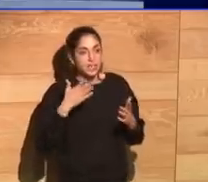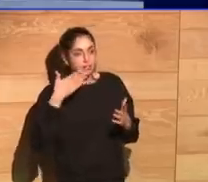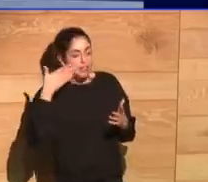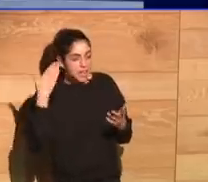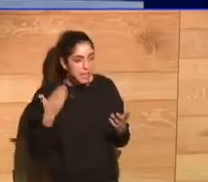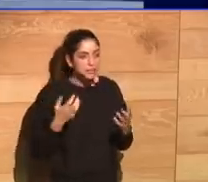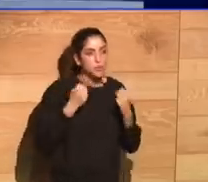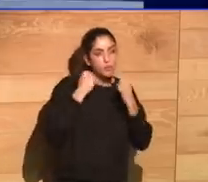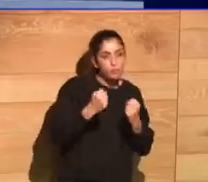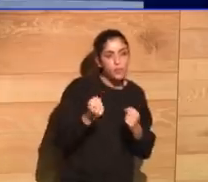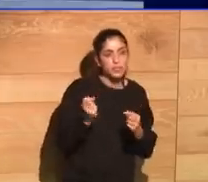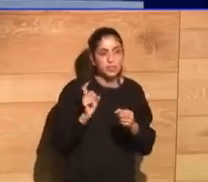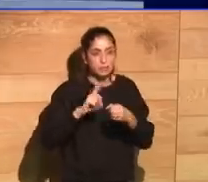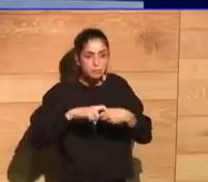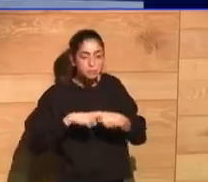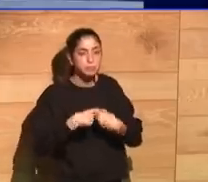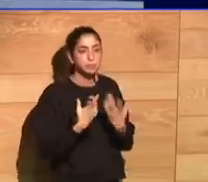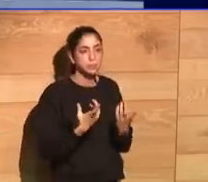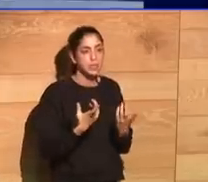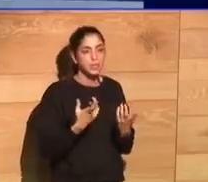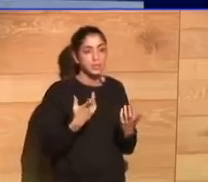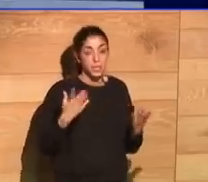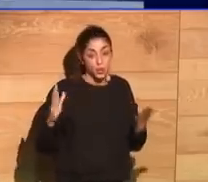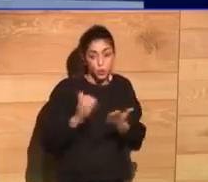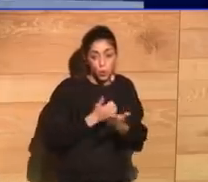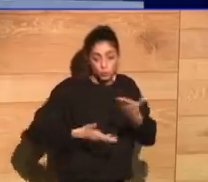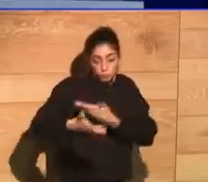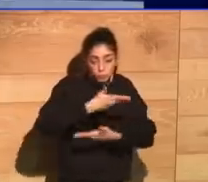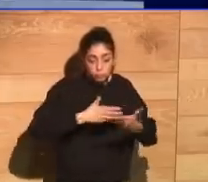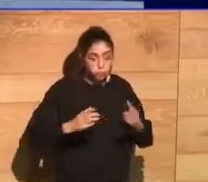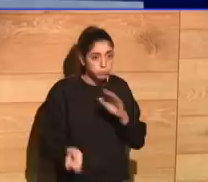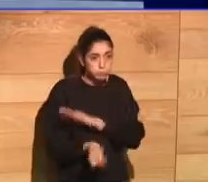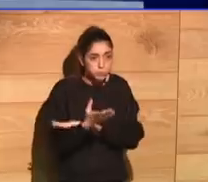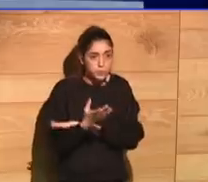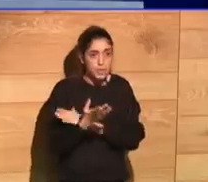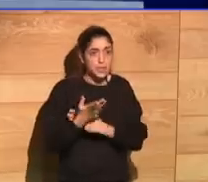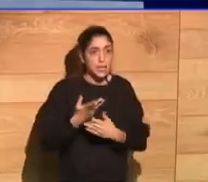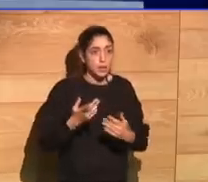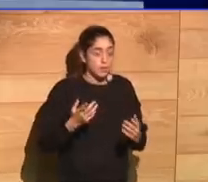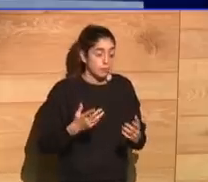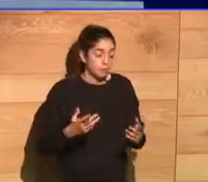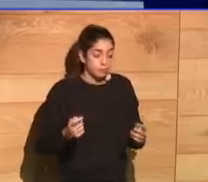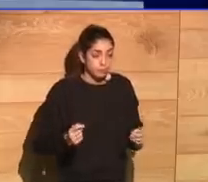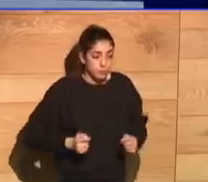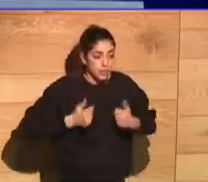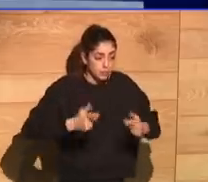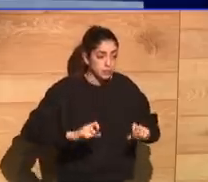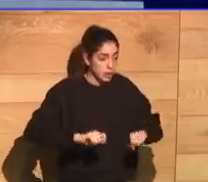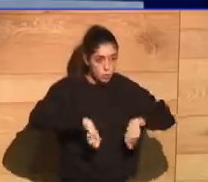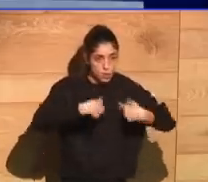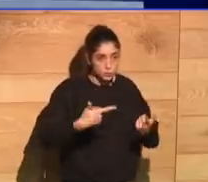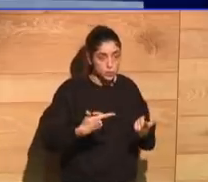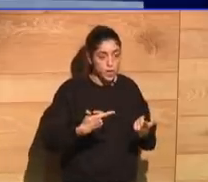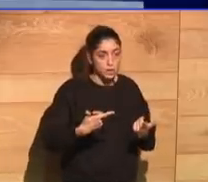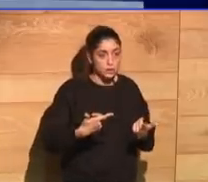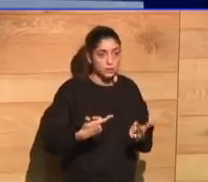y a la vez de fuerza y a la vez de ingenuidad y todo sucede a la vez y con una forma, de una forma tan fluida y tan espontánea, pues dices, lo tengo.